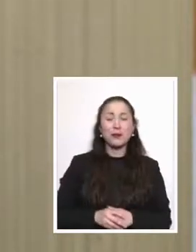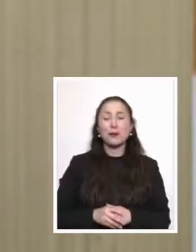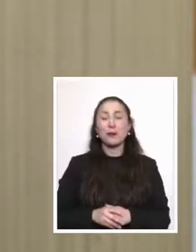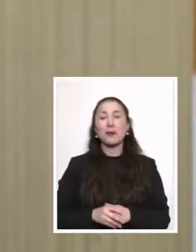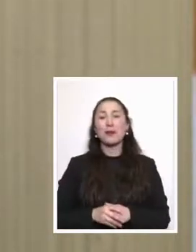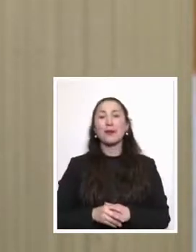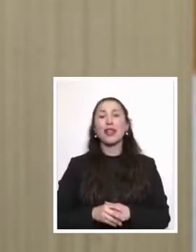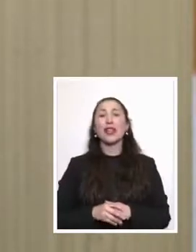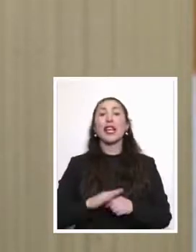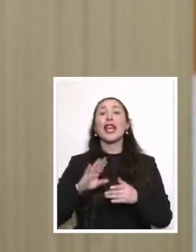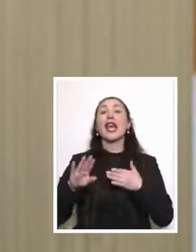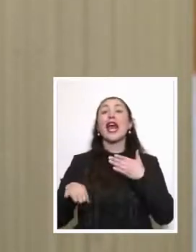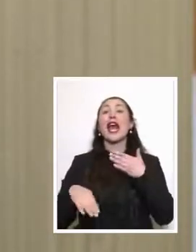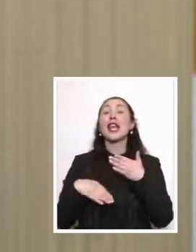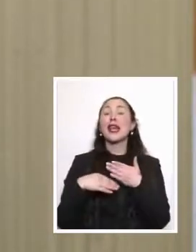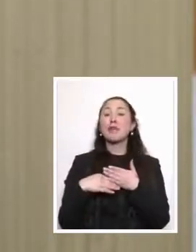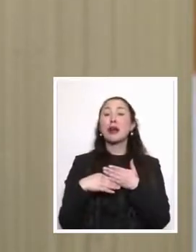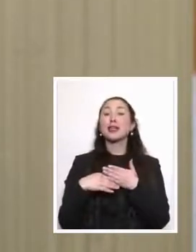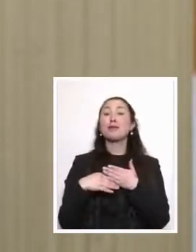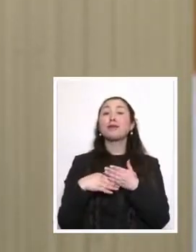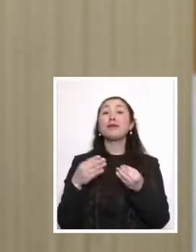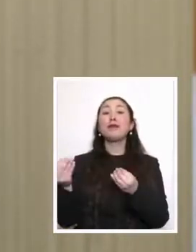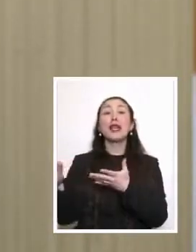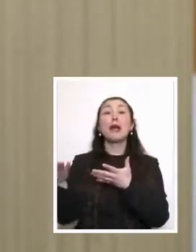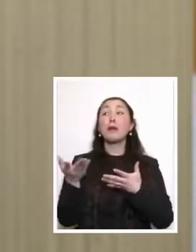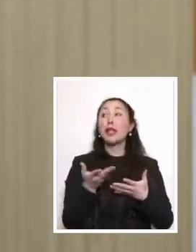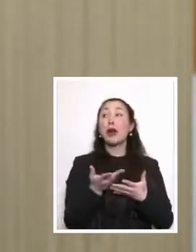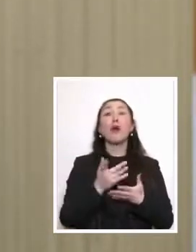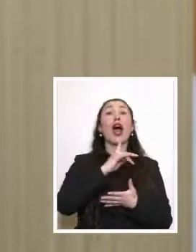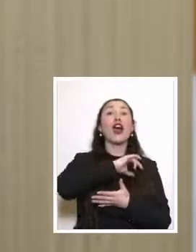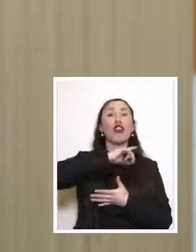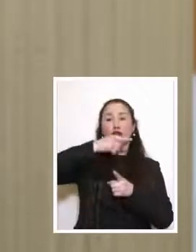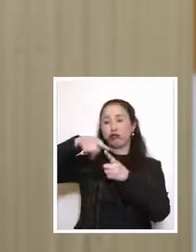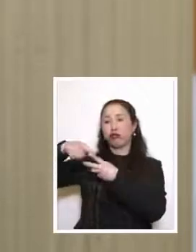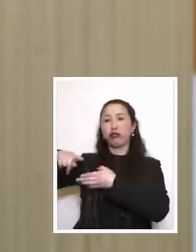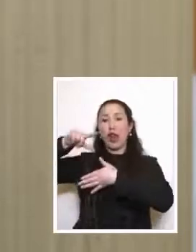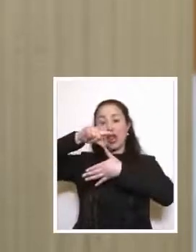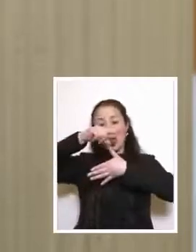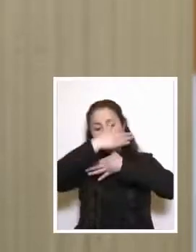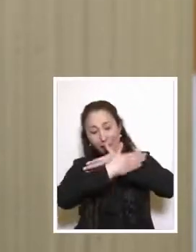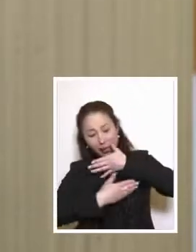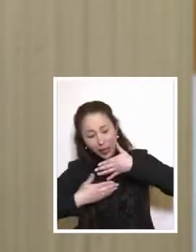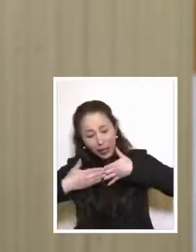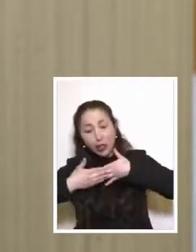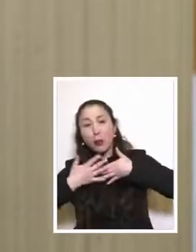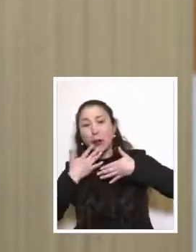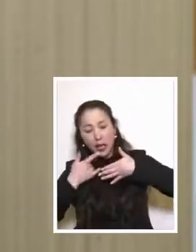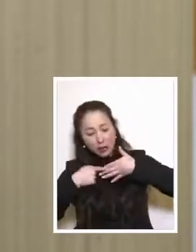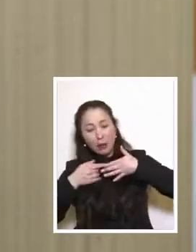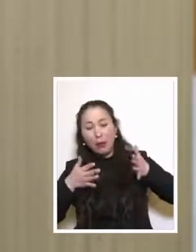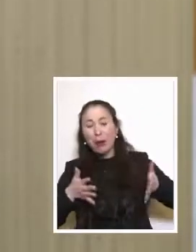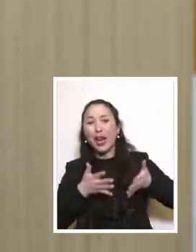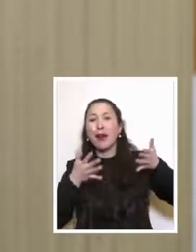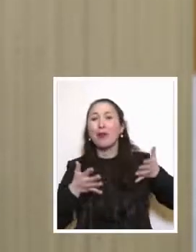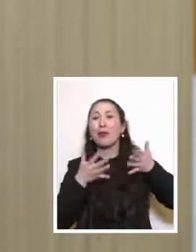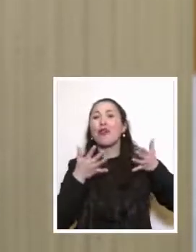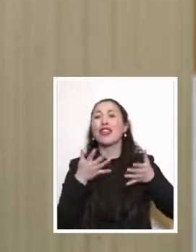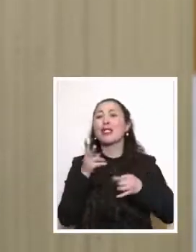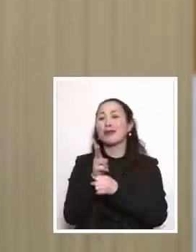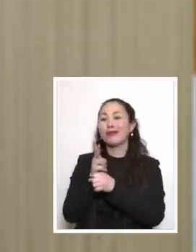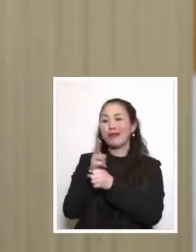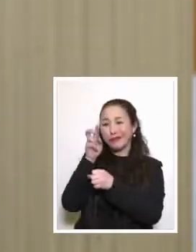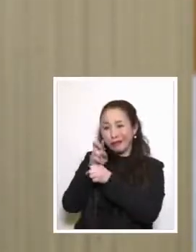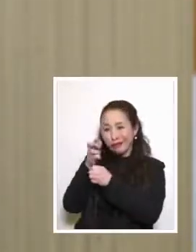Además, invitamos naturalmente los gobiernos de América Latina, ¿no?, para promover esa docencia, ¿no?, en la región con ese foco